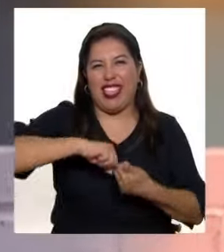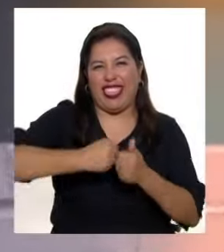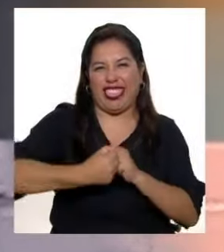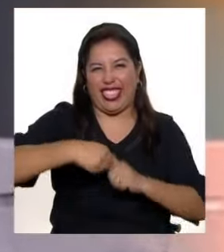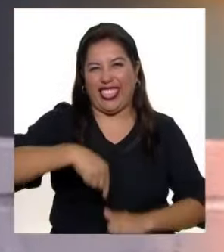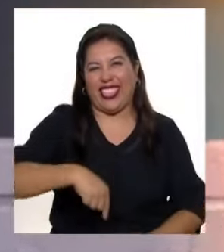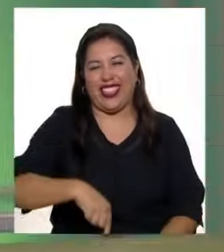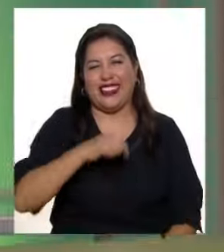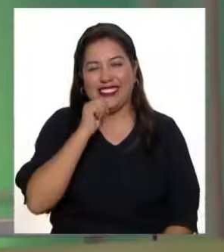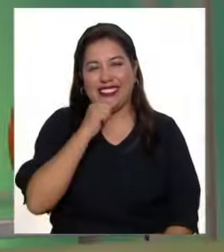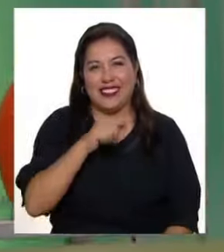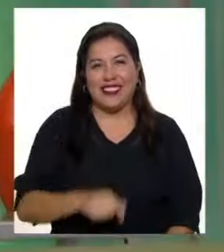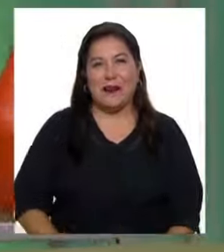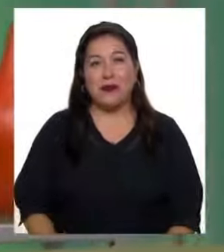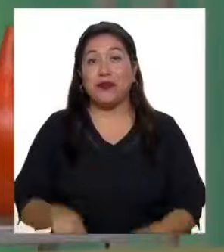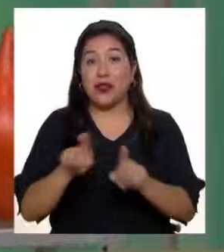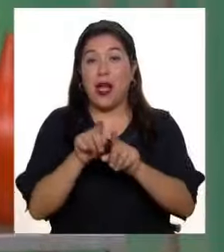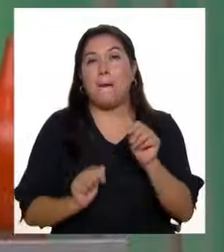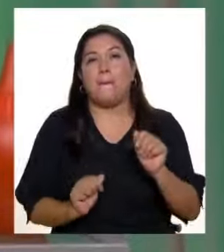Ay, me doblé el pie. Ah, y además